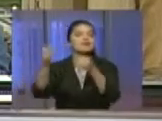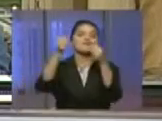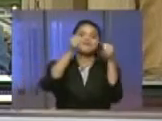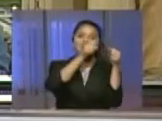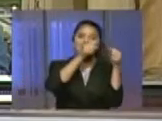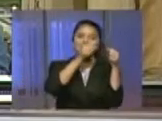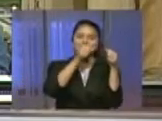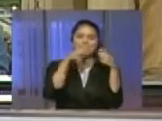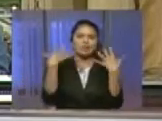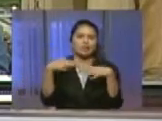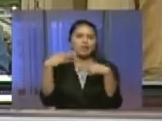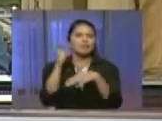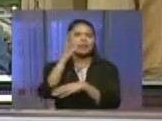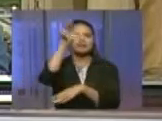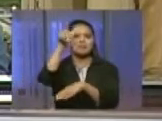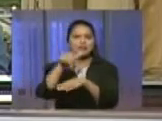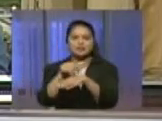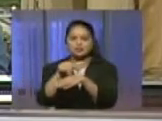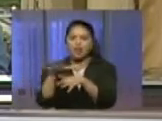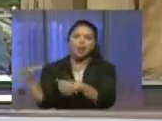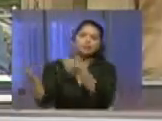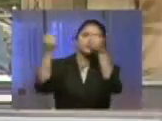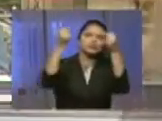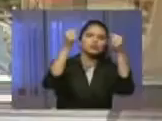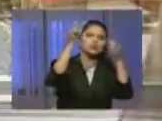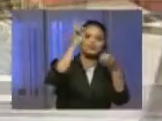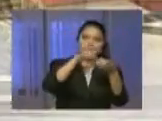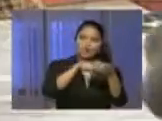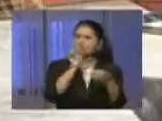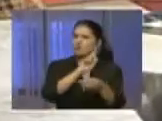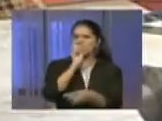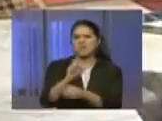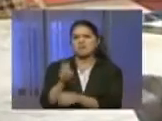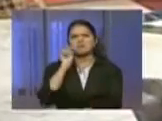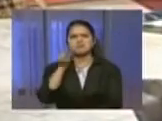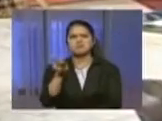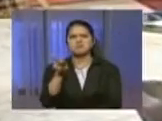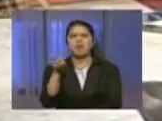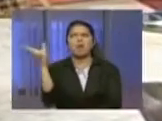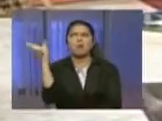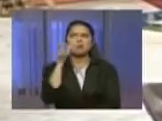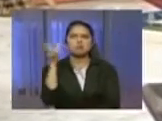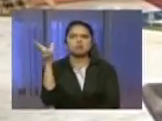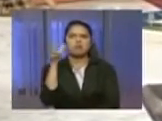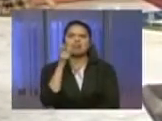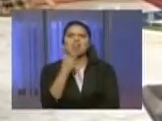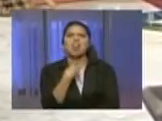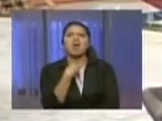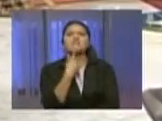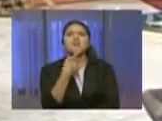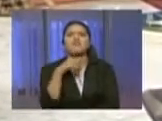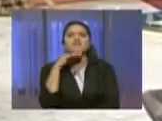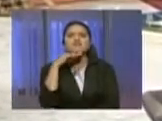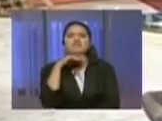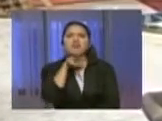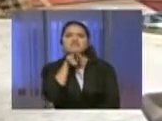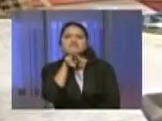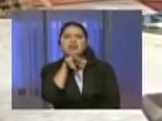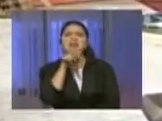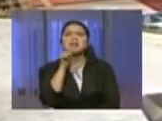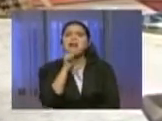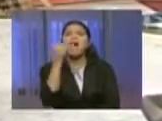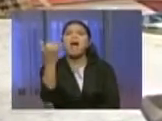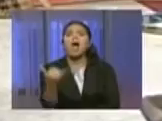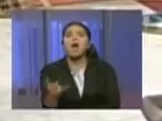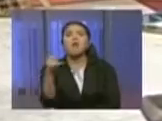asamblea nacional y ya no tiene que estar viéndole la cara y escuchándole la voz a aquel que dice tiene la palabra